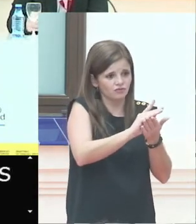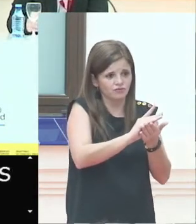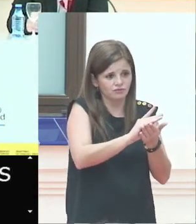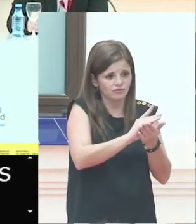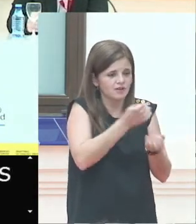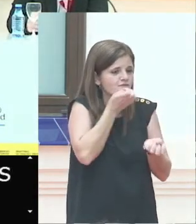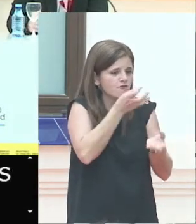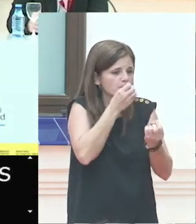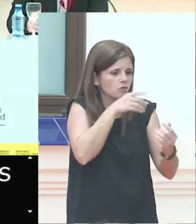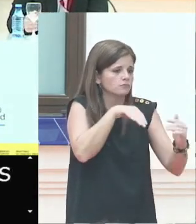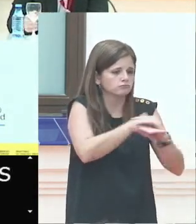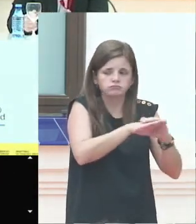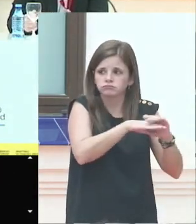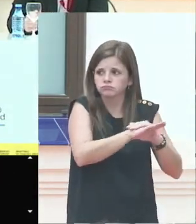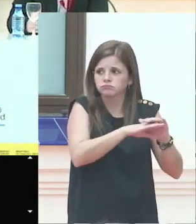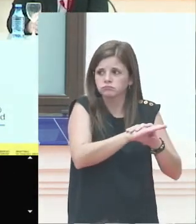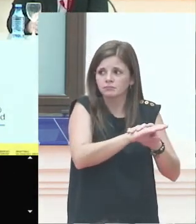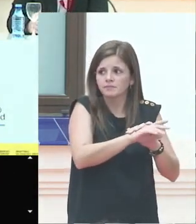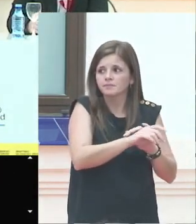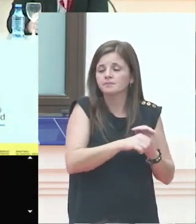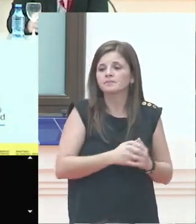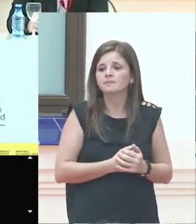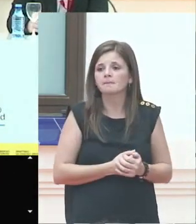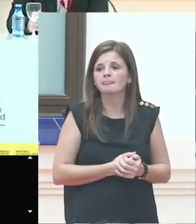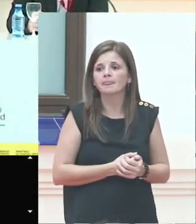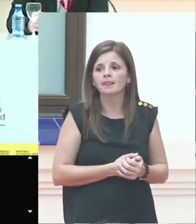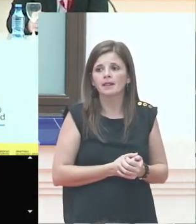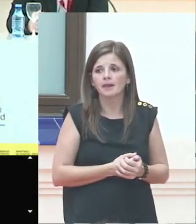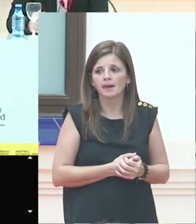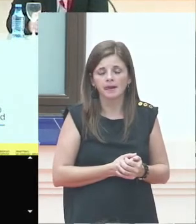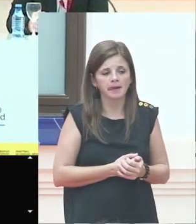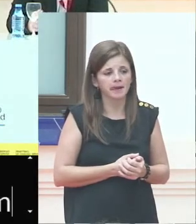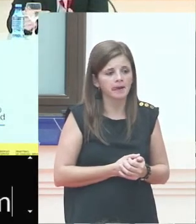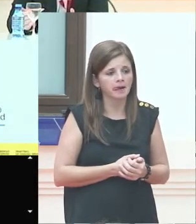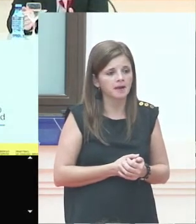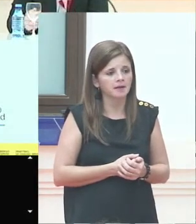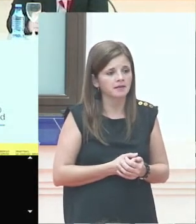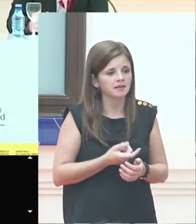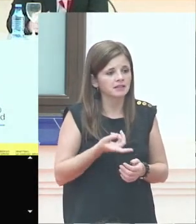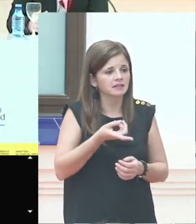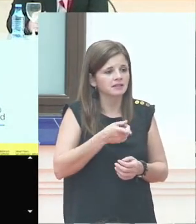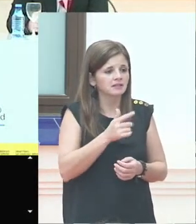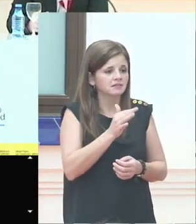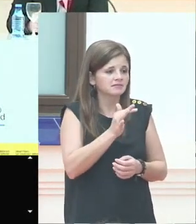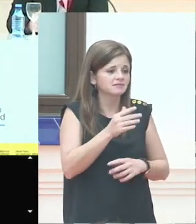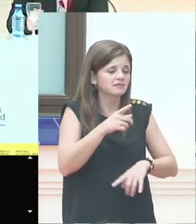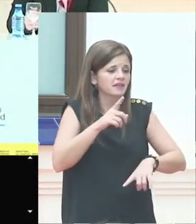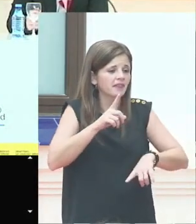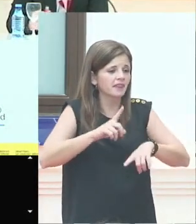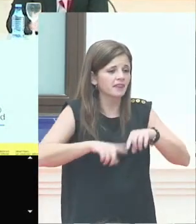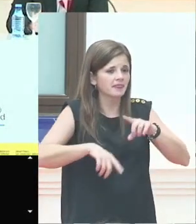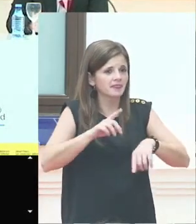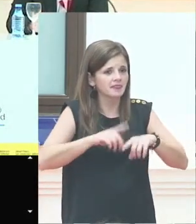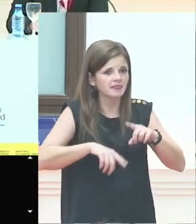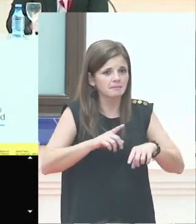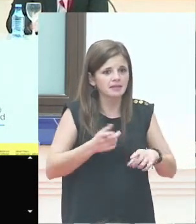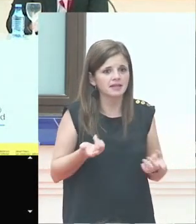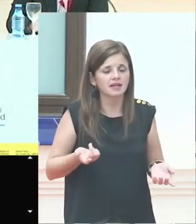Yo la verdad es que entiendo que, a ver, hay ventajas y hay inconvenientes. Ventajas son las que todos los usuarios conocemos a la hora de compartir datos,